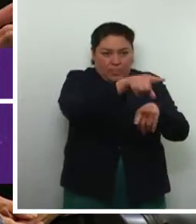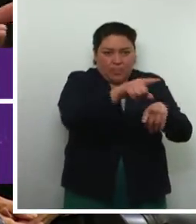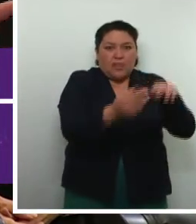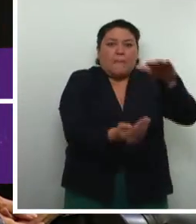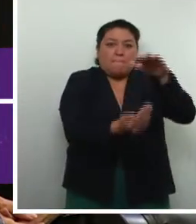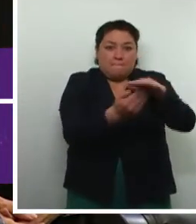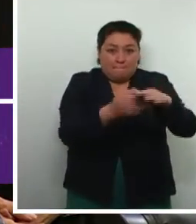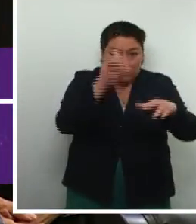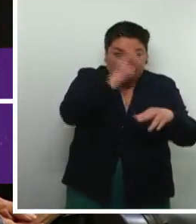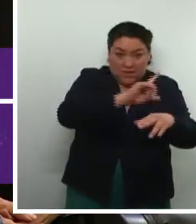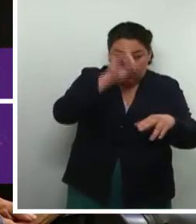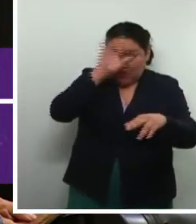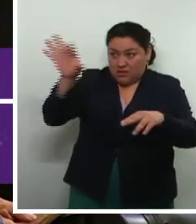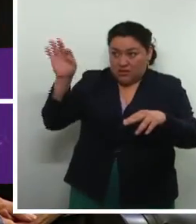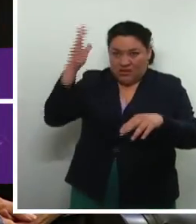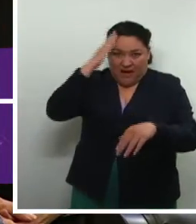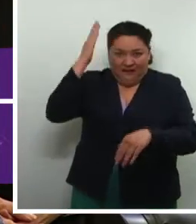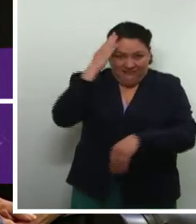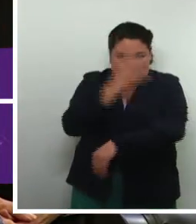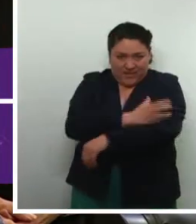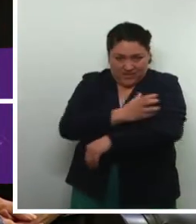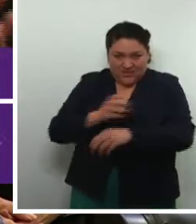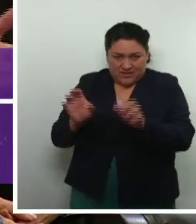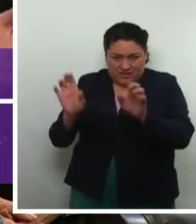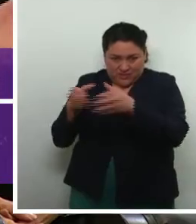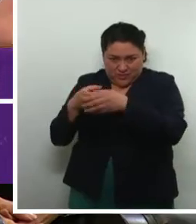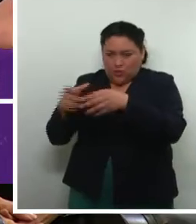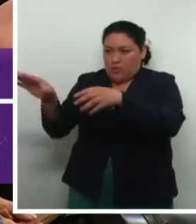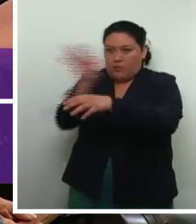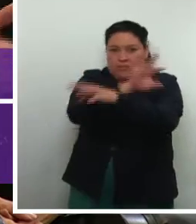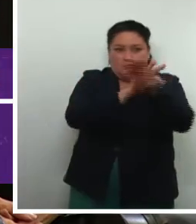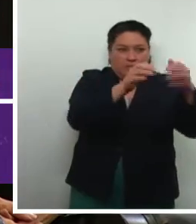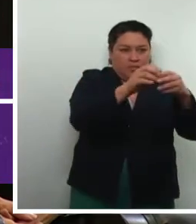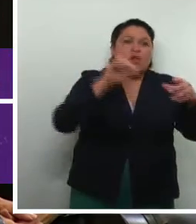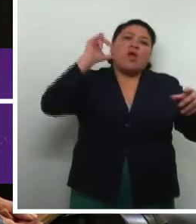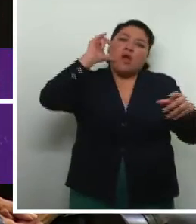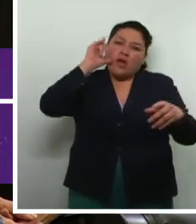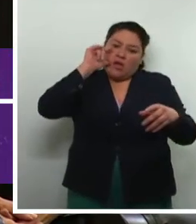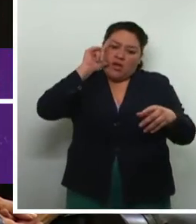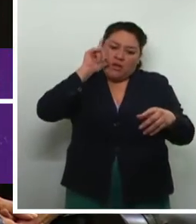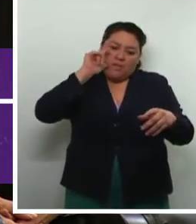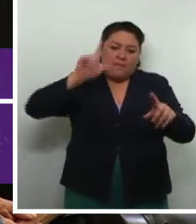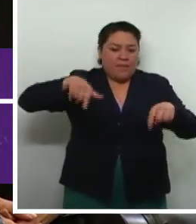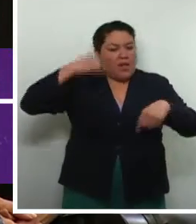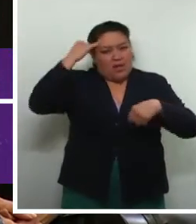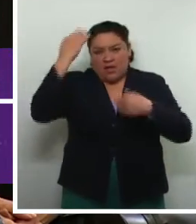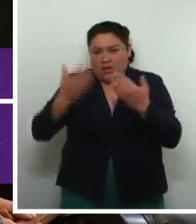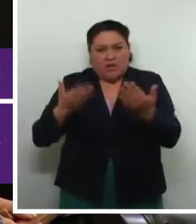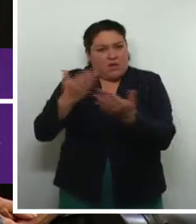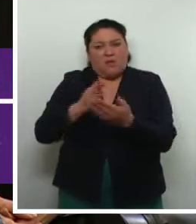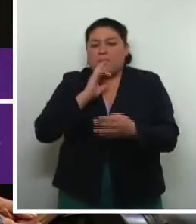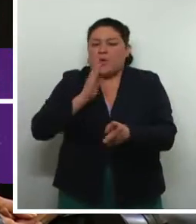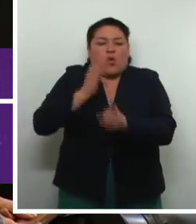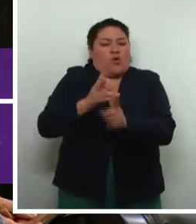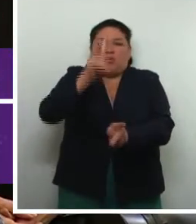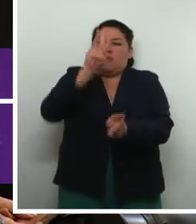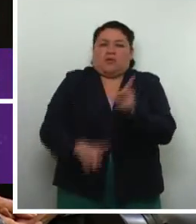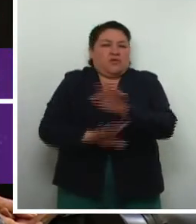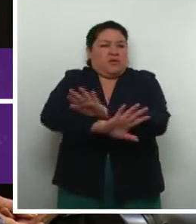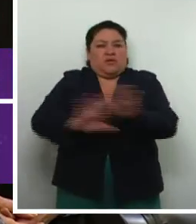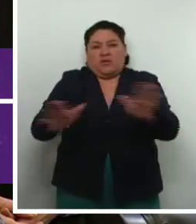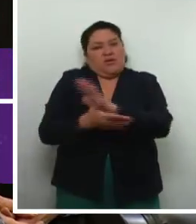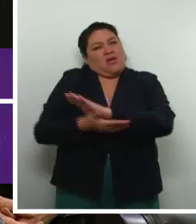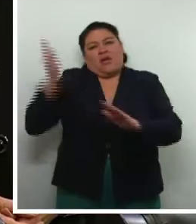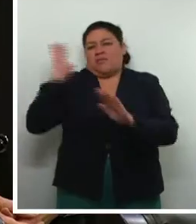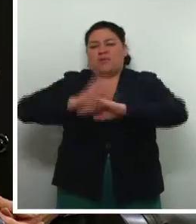y lo trajeran al Pleno para ratificación decretara usted un receso y nos